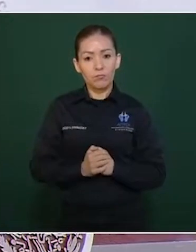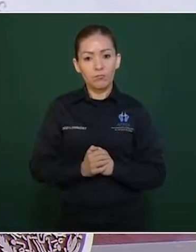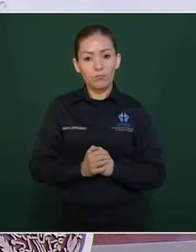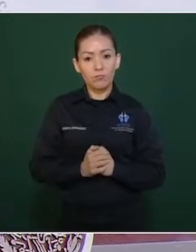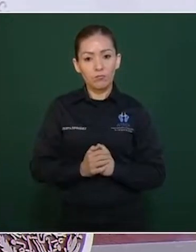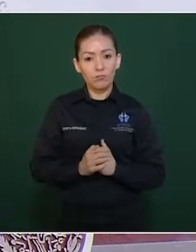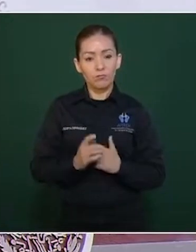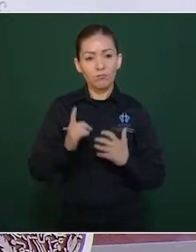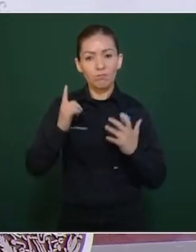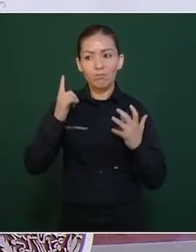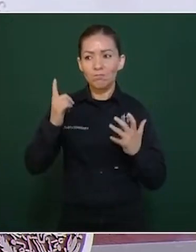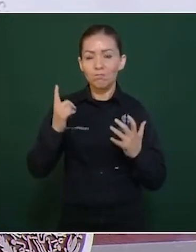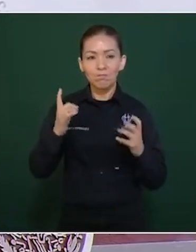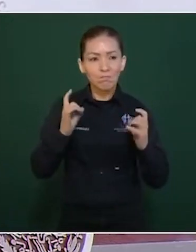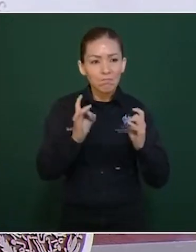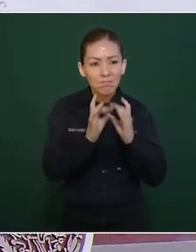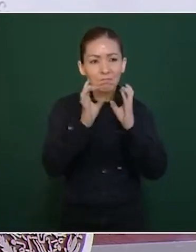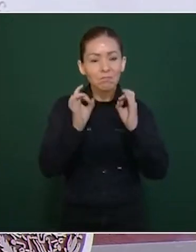reumático